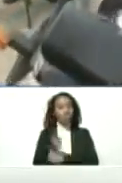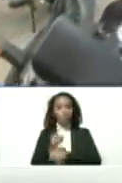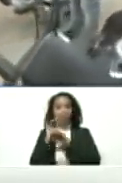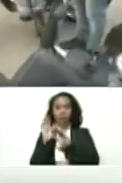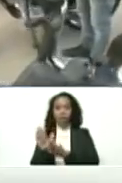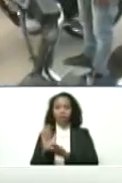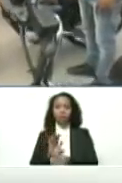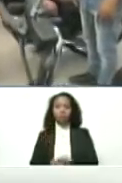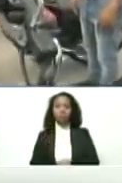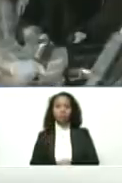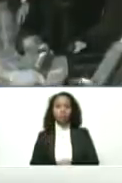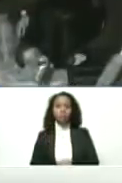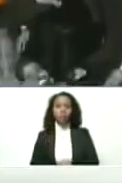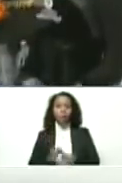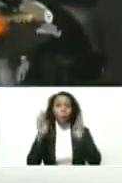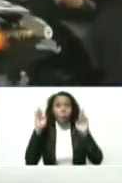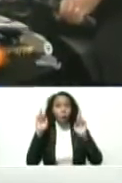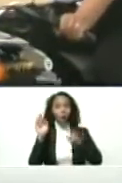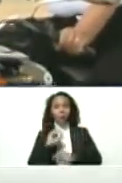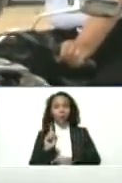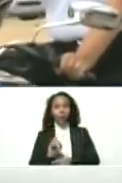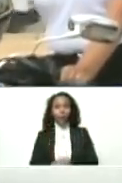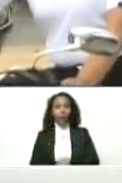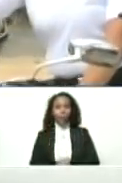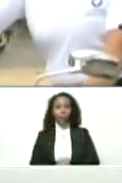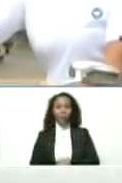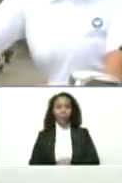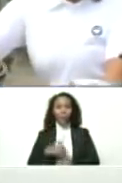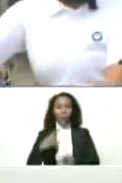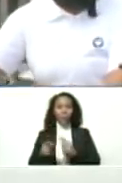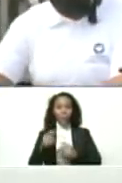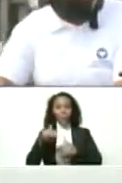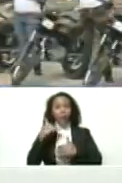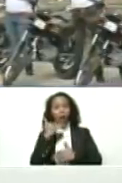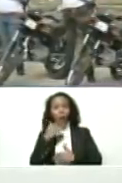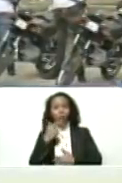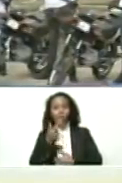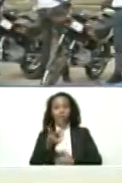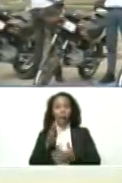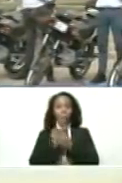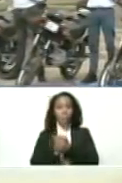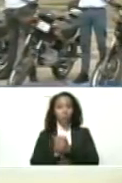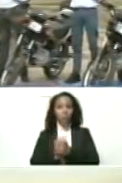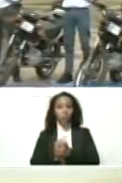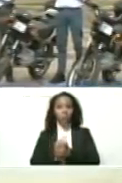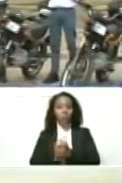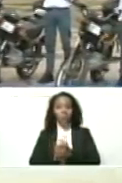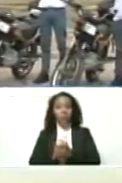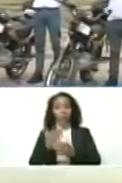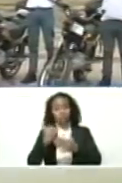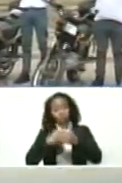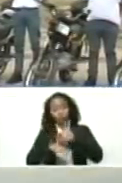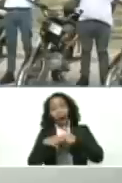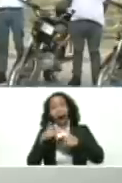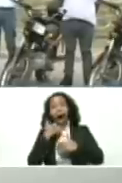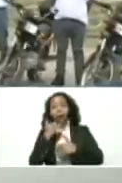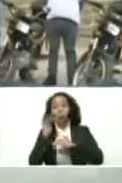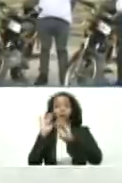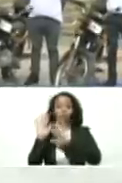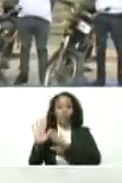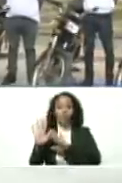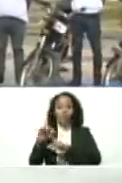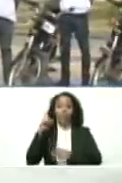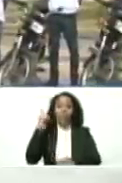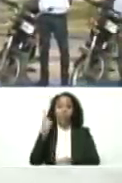así. Ojalá que no. Pero si fuésese, como dice un amigo mío, si fuésese así, debe ser corregido de